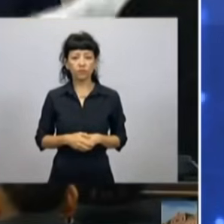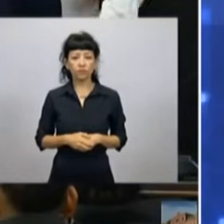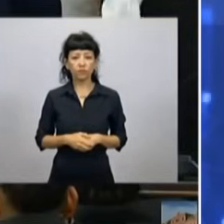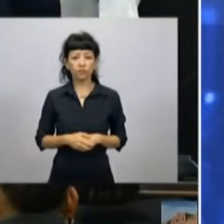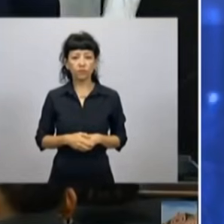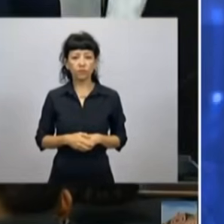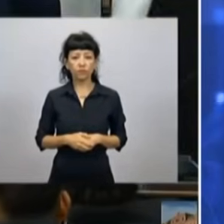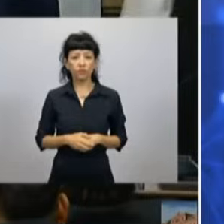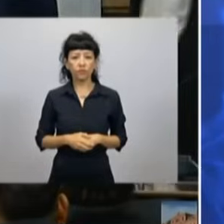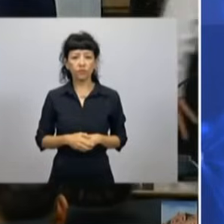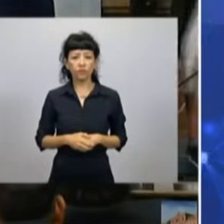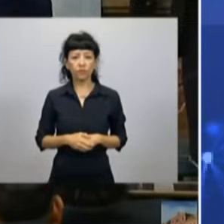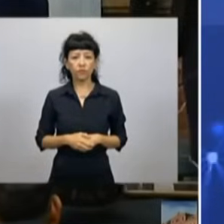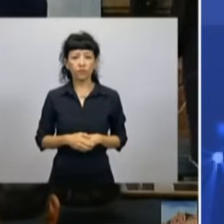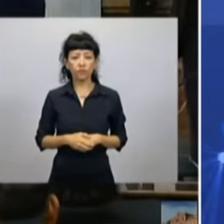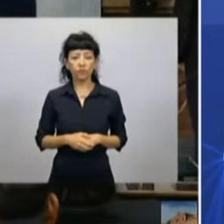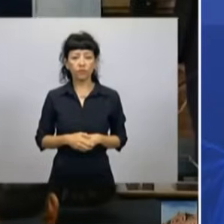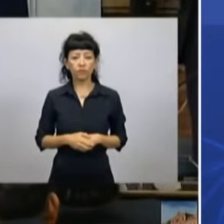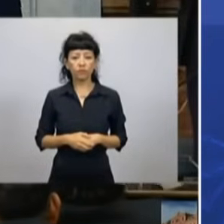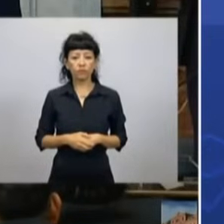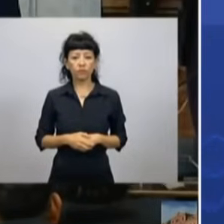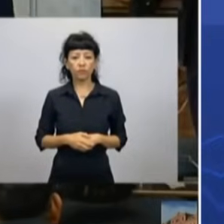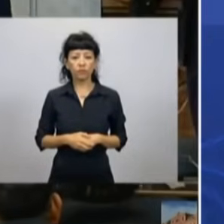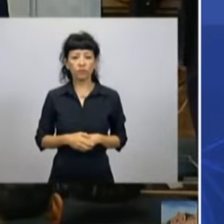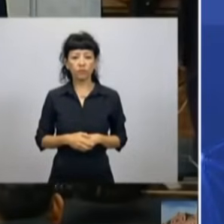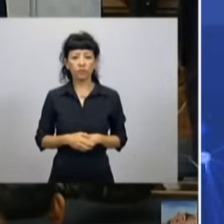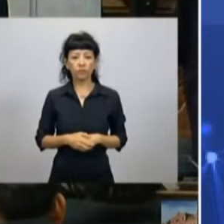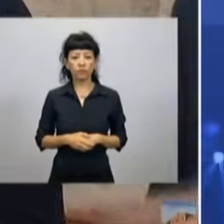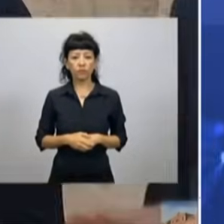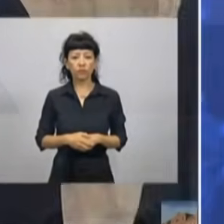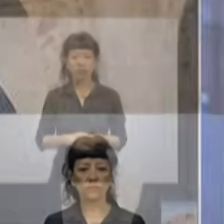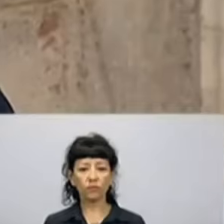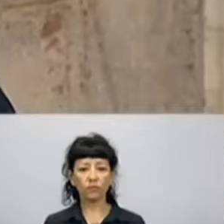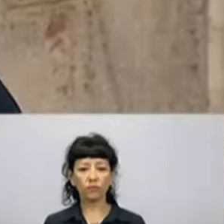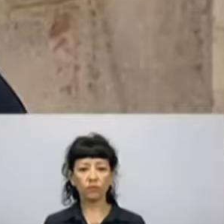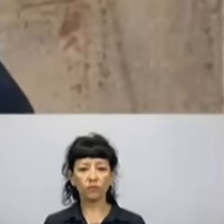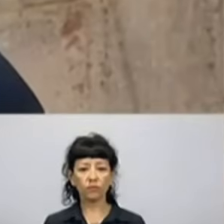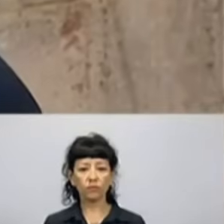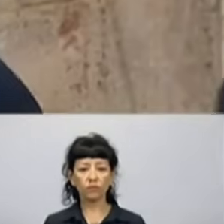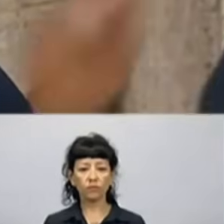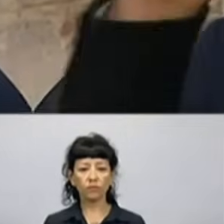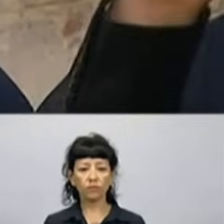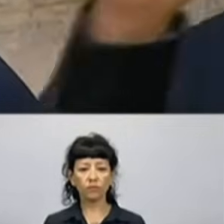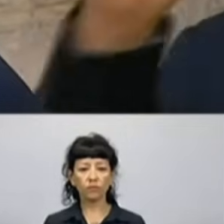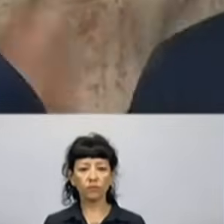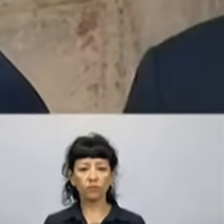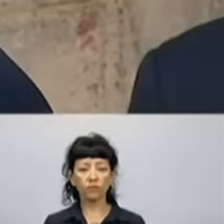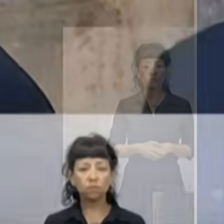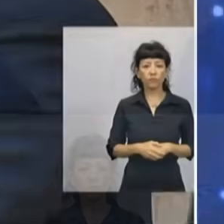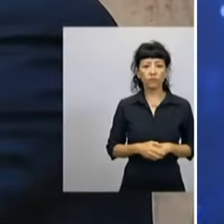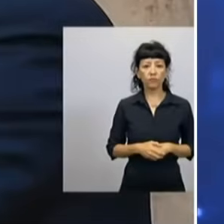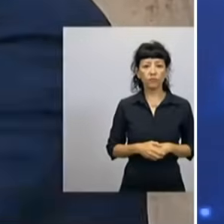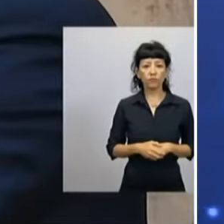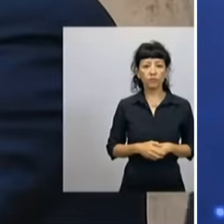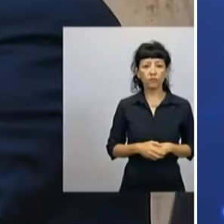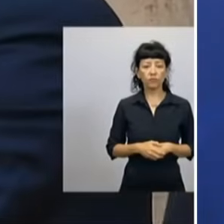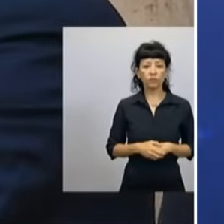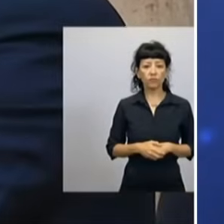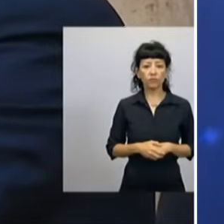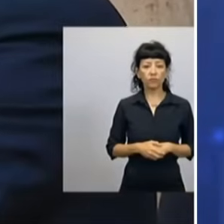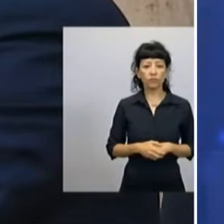son conjeturas. Yo lo que espero, como dijo el presidente Boric, es que al pueblo argentino le vaya lo mejor